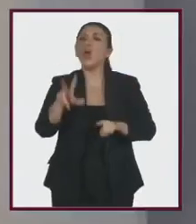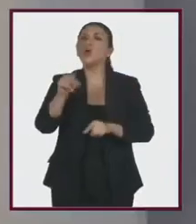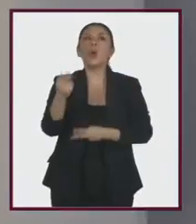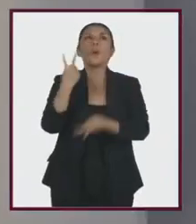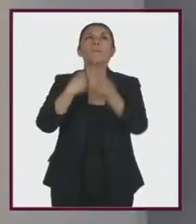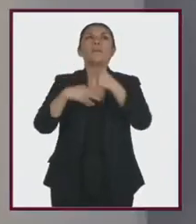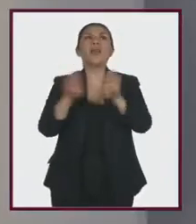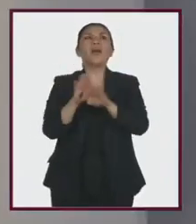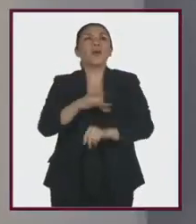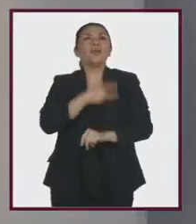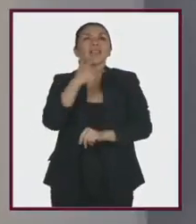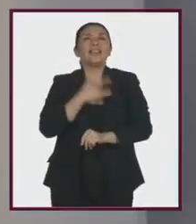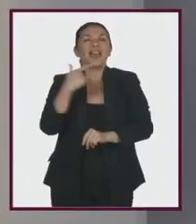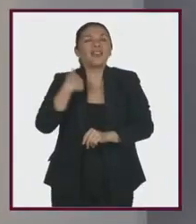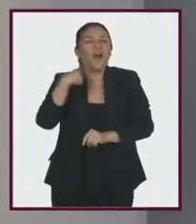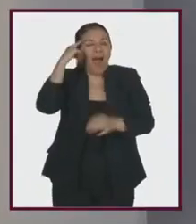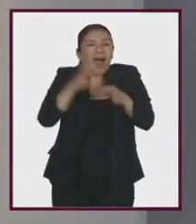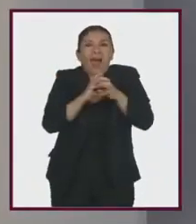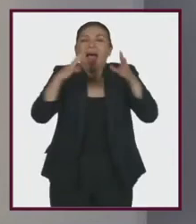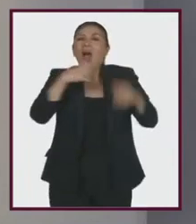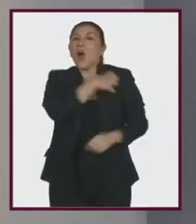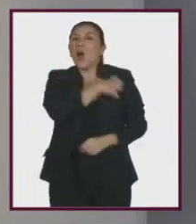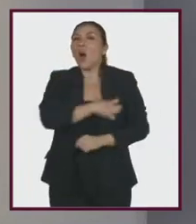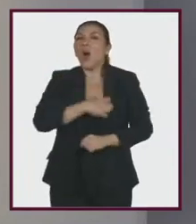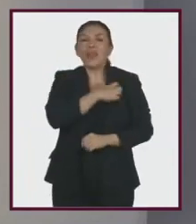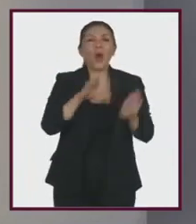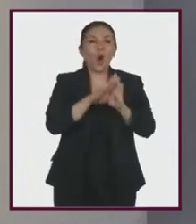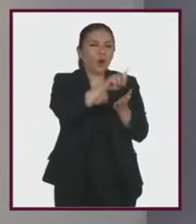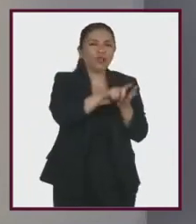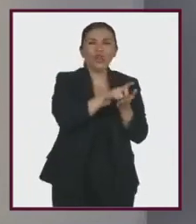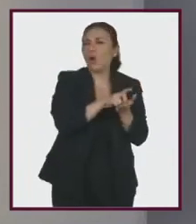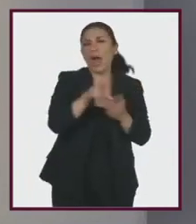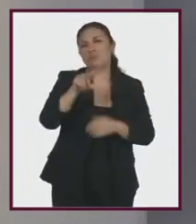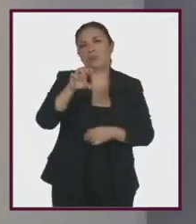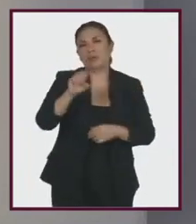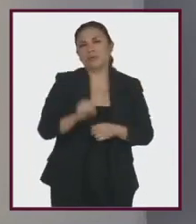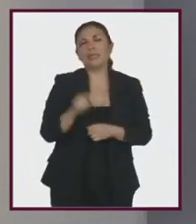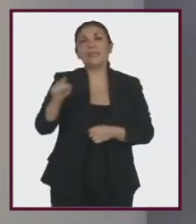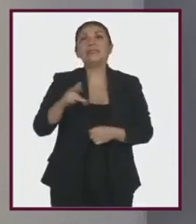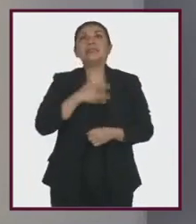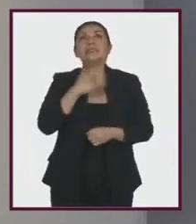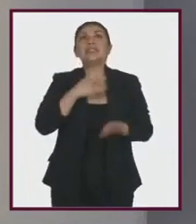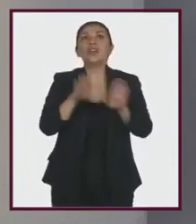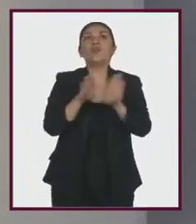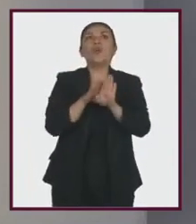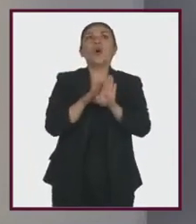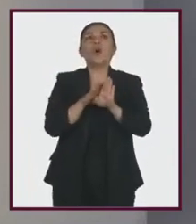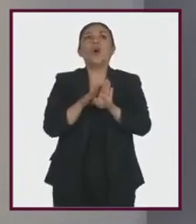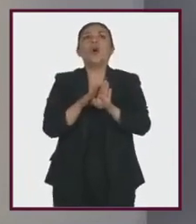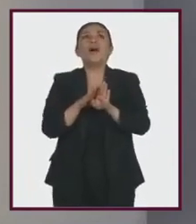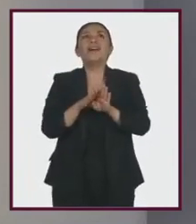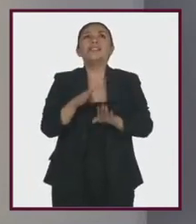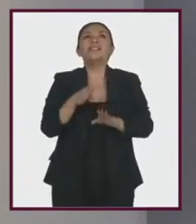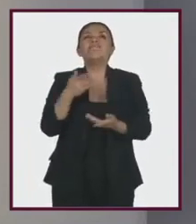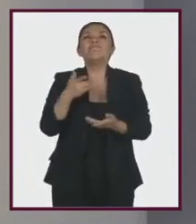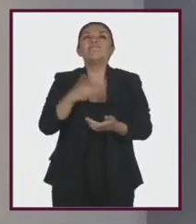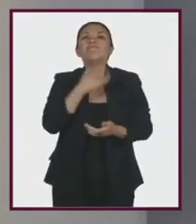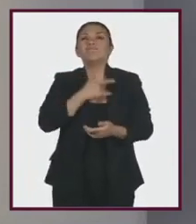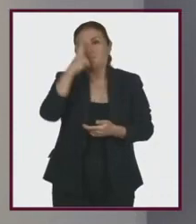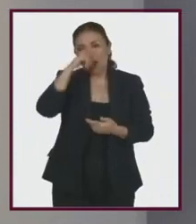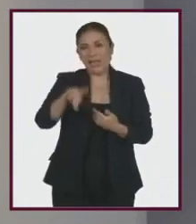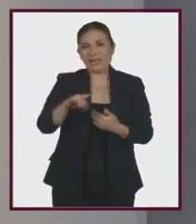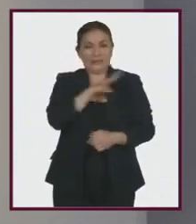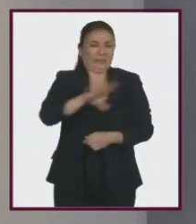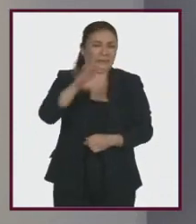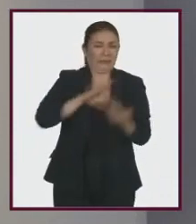esa sensación de euforia que producen las drogas, no tienen estos efectos específicos de abstinencia